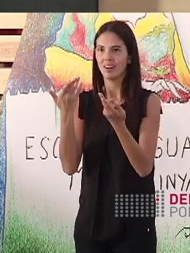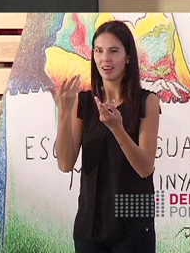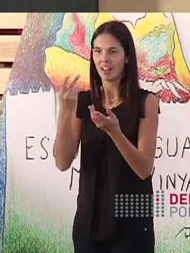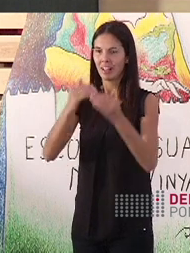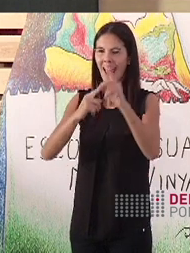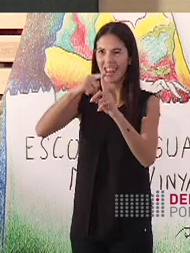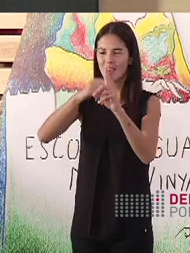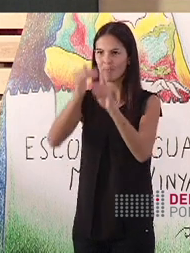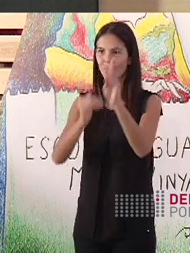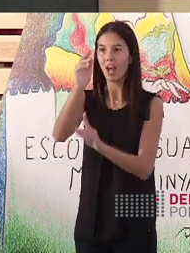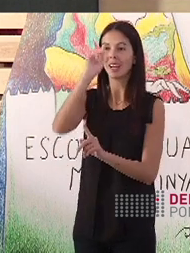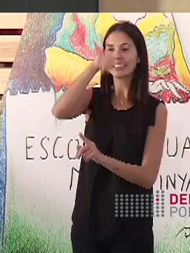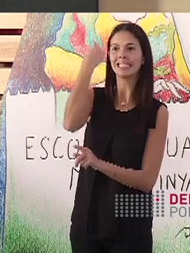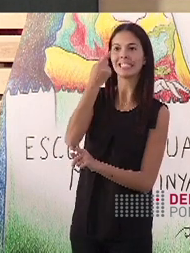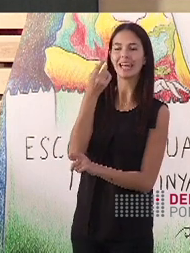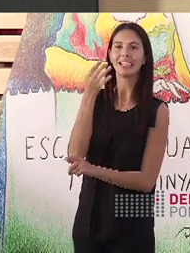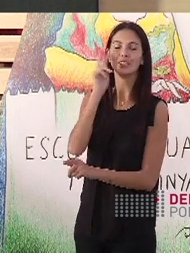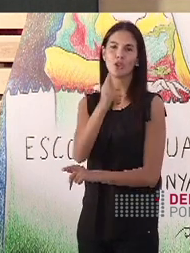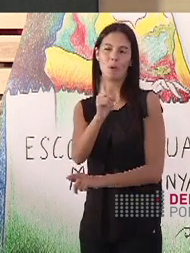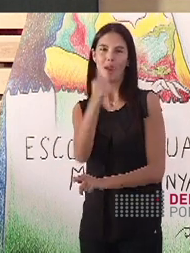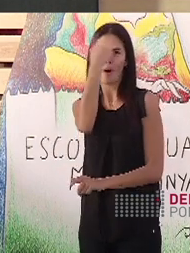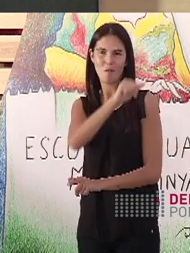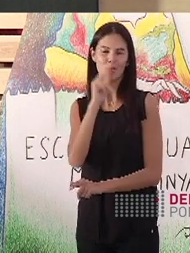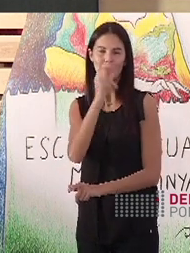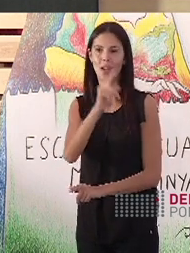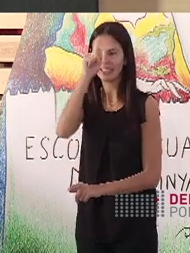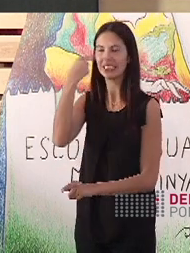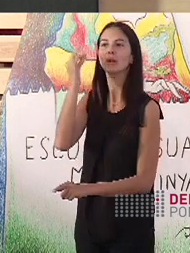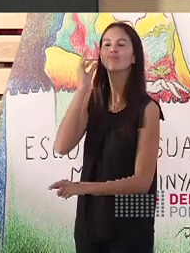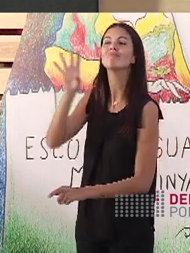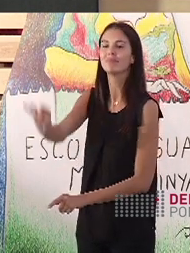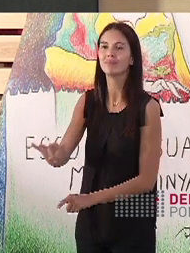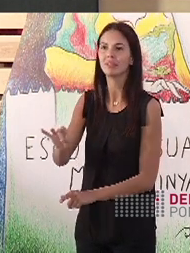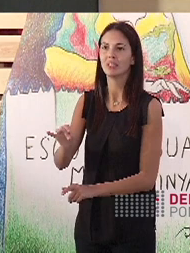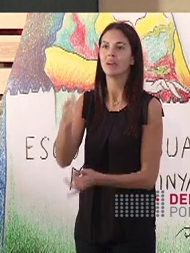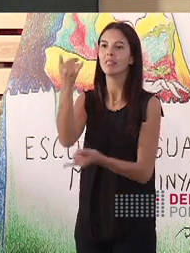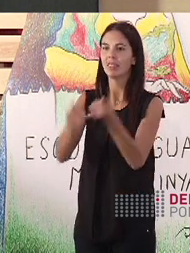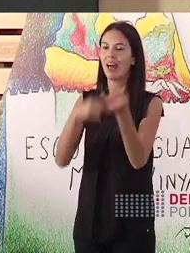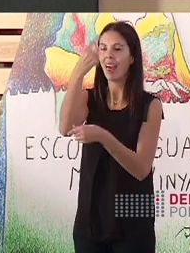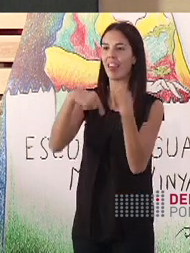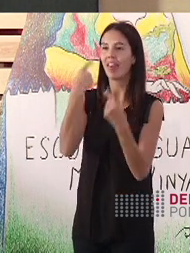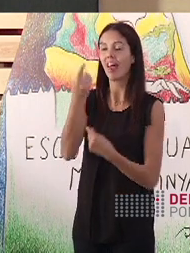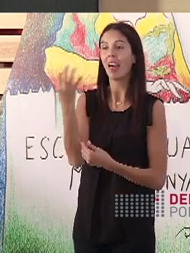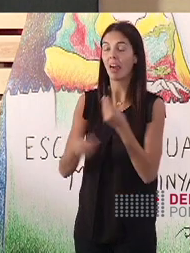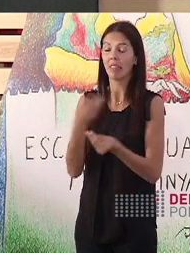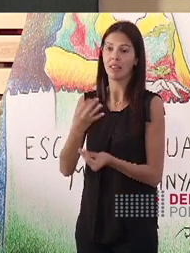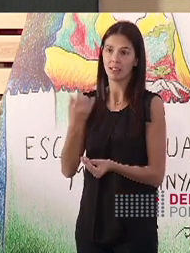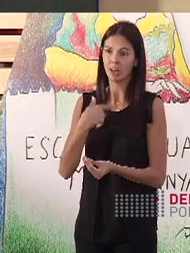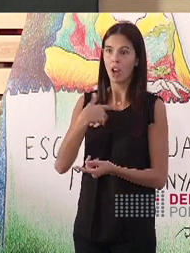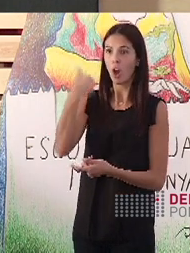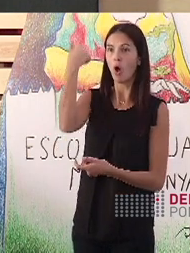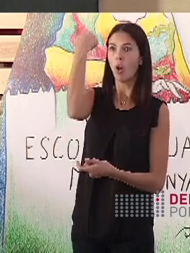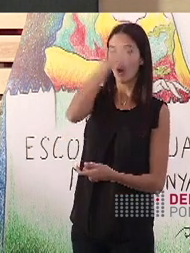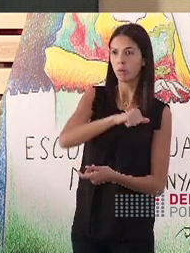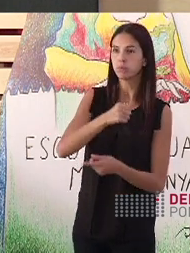ellos no se les ve nunca las caras, solo la vemos a ella. Y todos los hombres van uno por uno corriéndose en la cara de ella hasta que finalmente